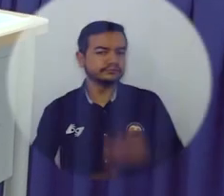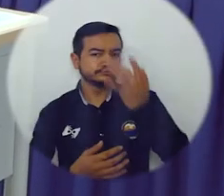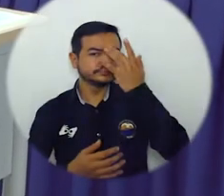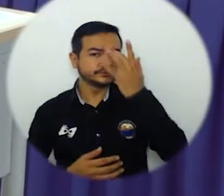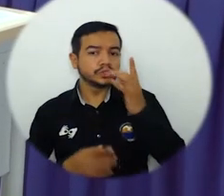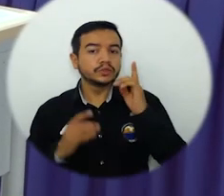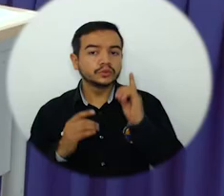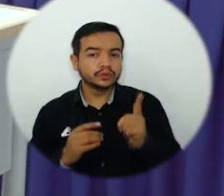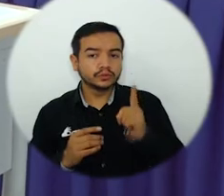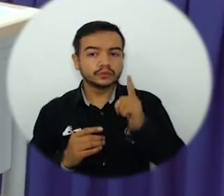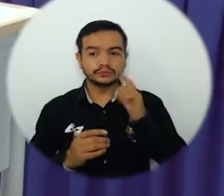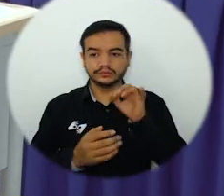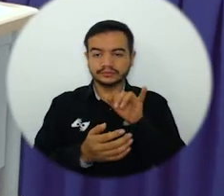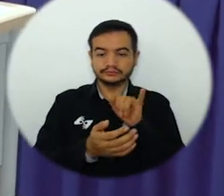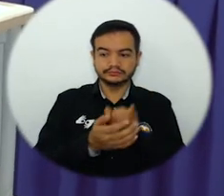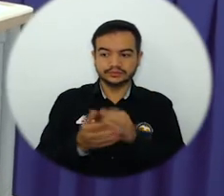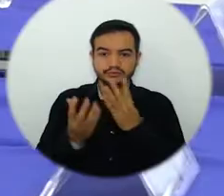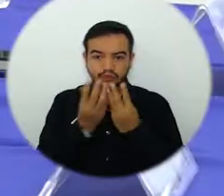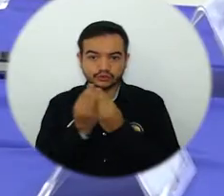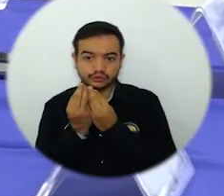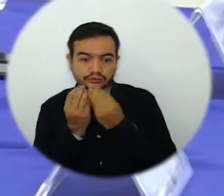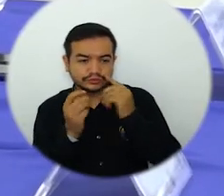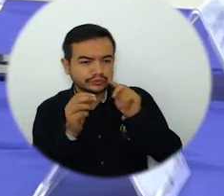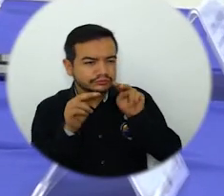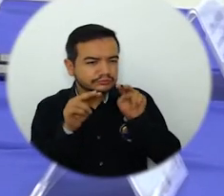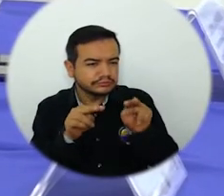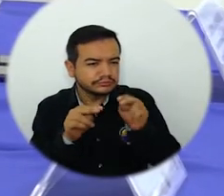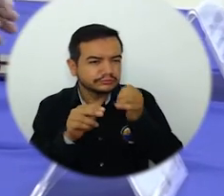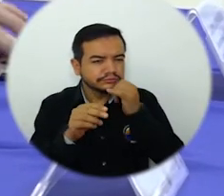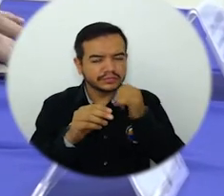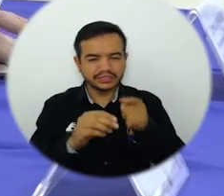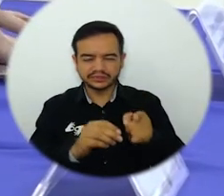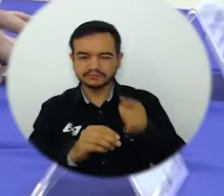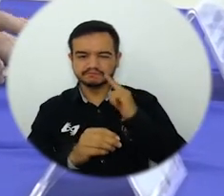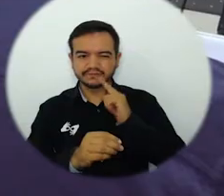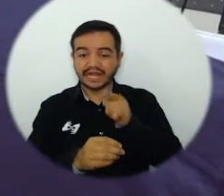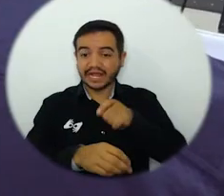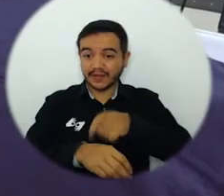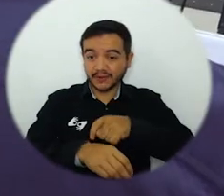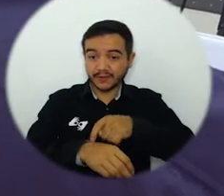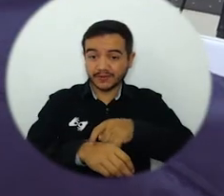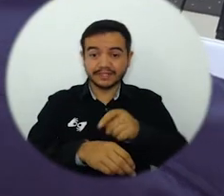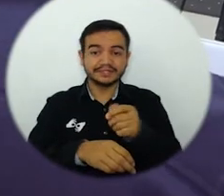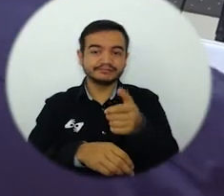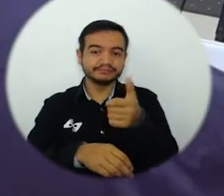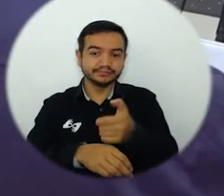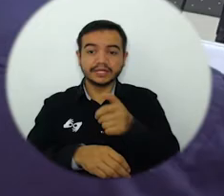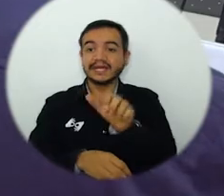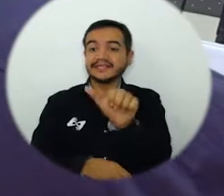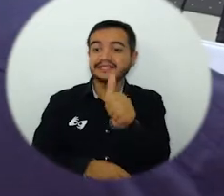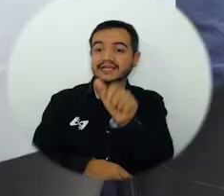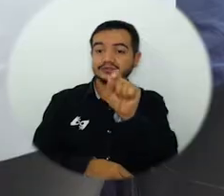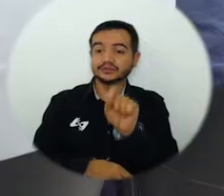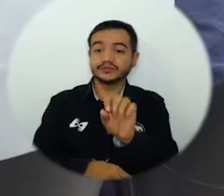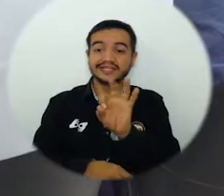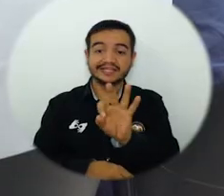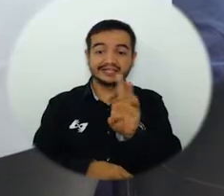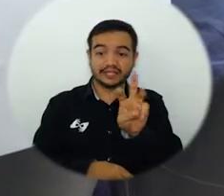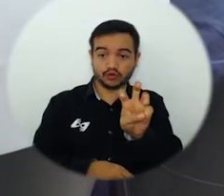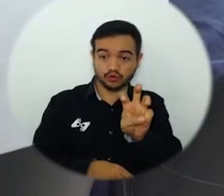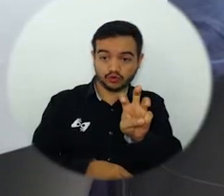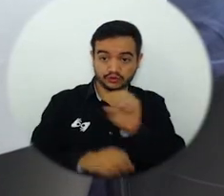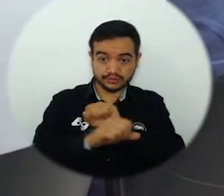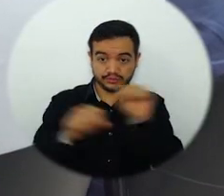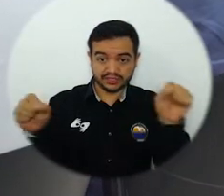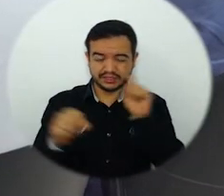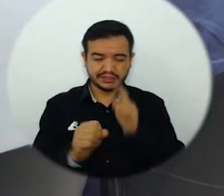Esta decisión fue asumida luego que el equipo técnico del Comité de Garantías, exactamente a las 10:38 de la mañana, presentara un